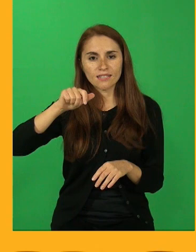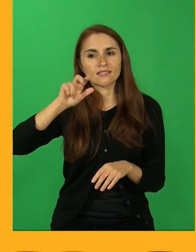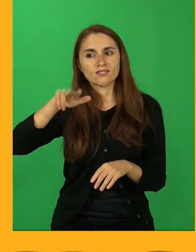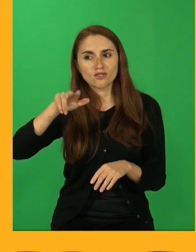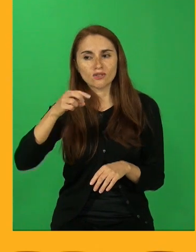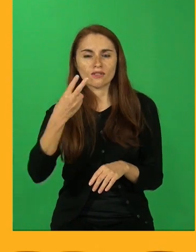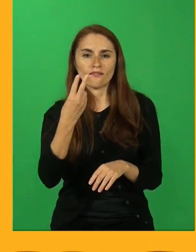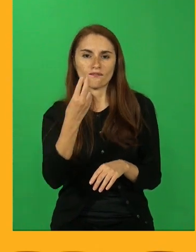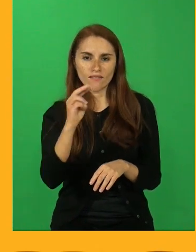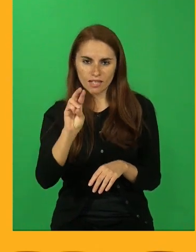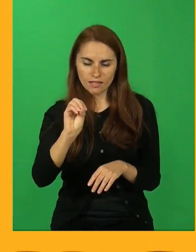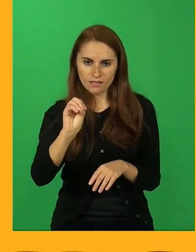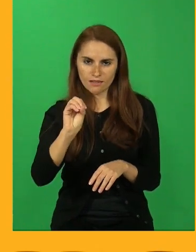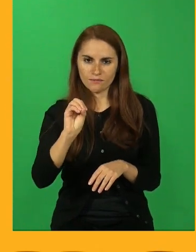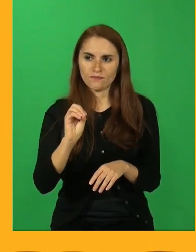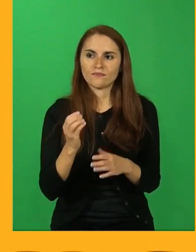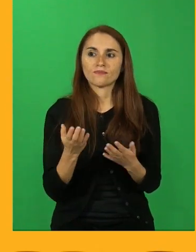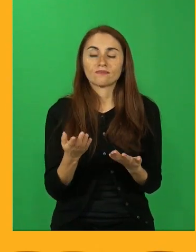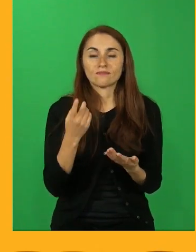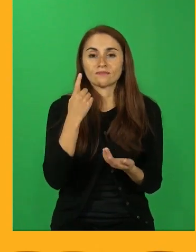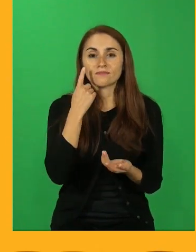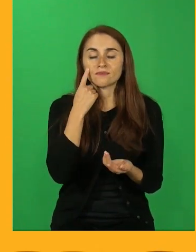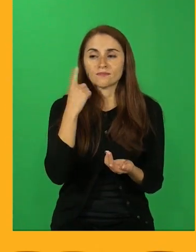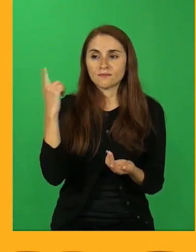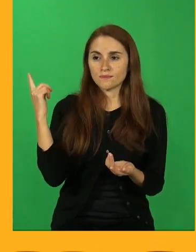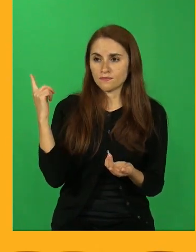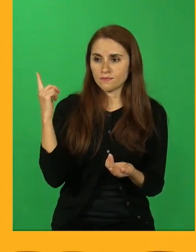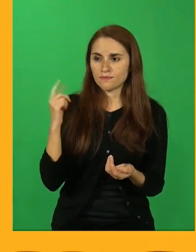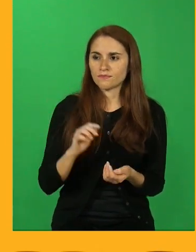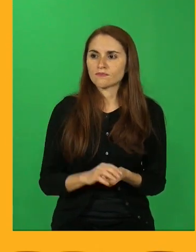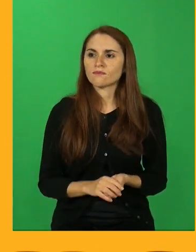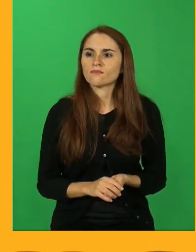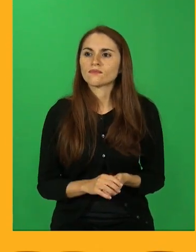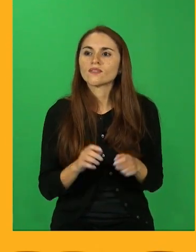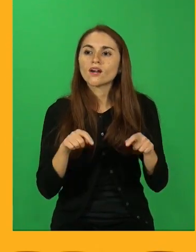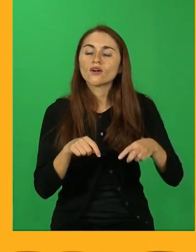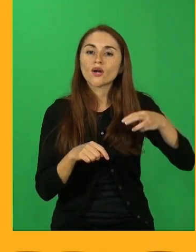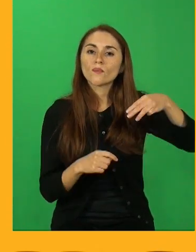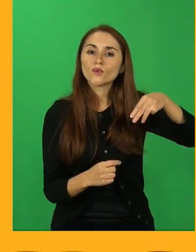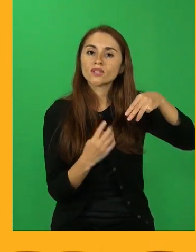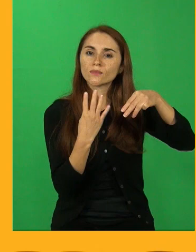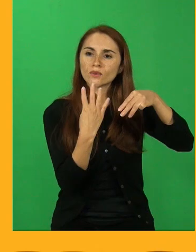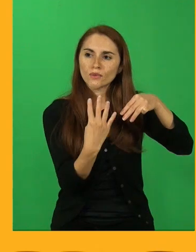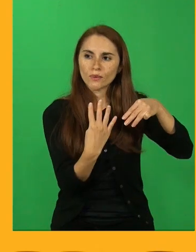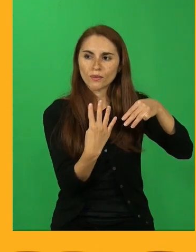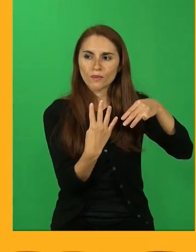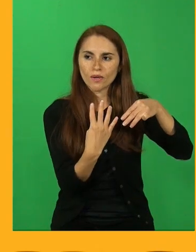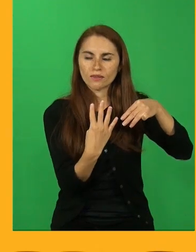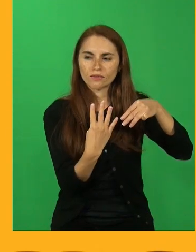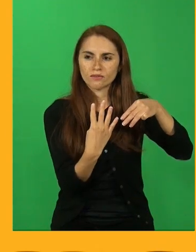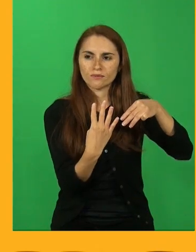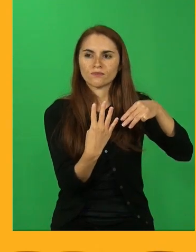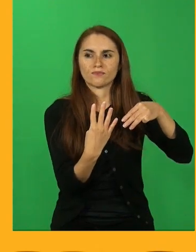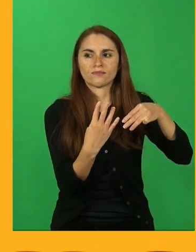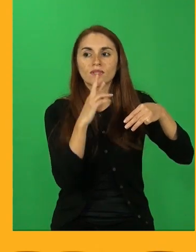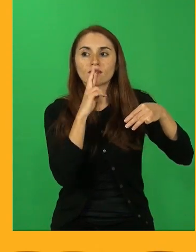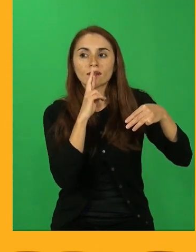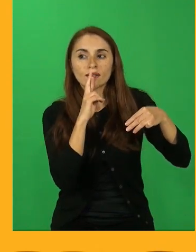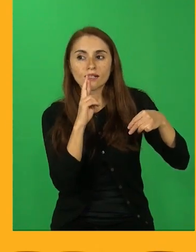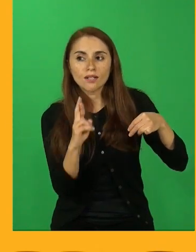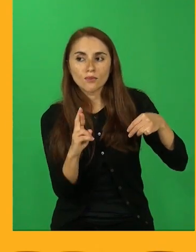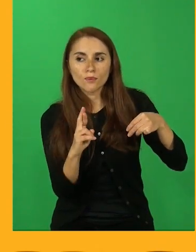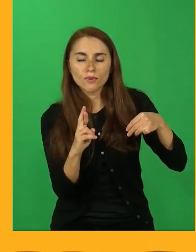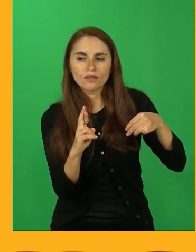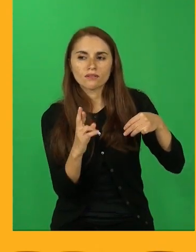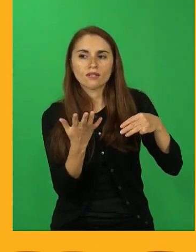18 y el 20. Veamos entonces los primeros 10 múltiplos de 4, es decir, vamos a multiplicar